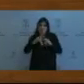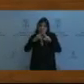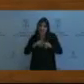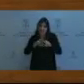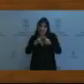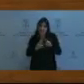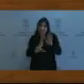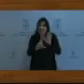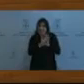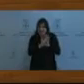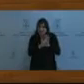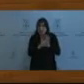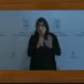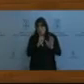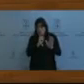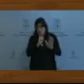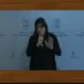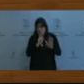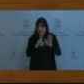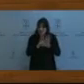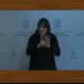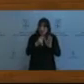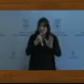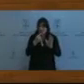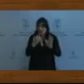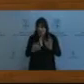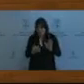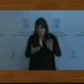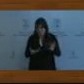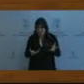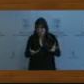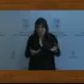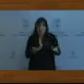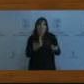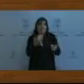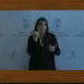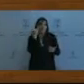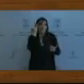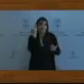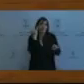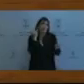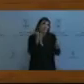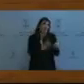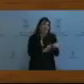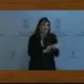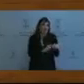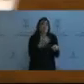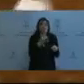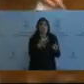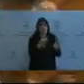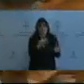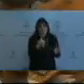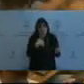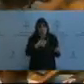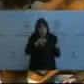que, a pesar del carácter buenista que tiene la iniciativa, con esto que les he comentado no vamos a apoyar la iniciativa. Gracias,